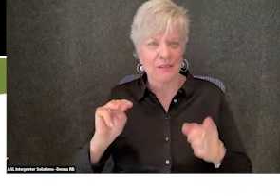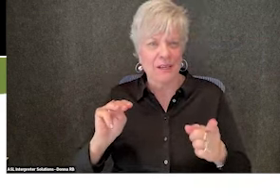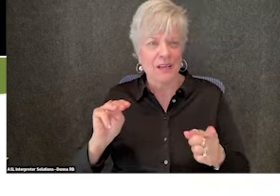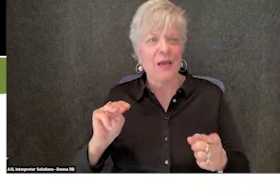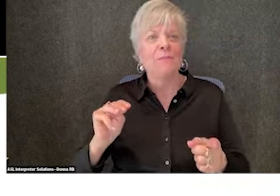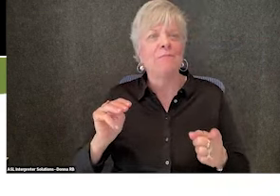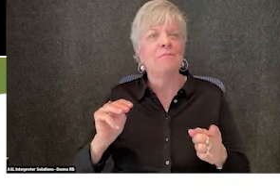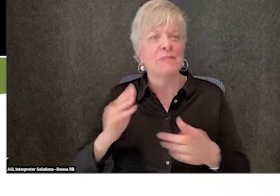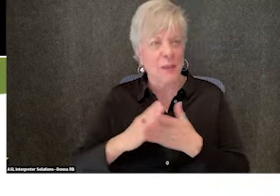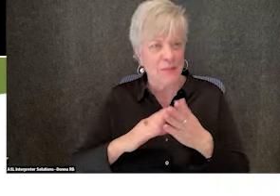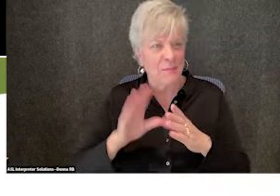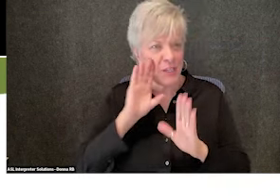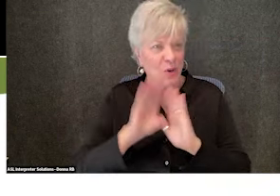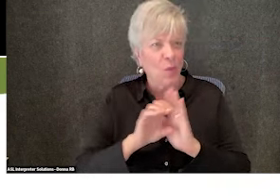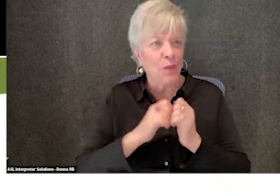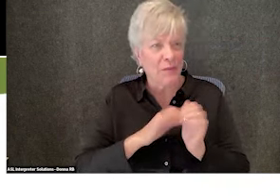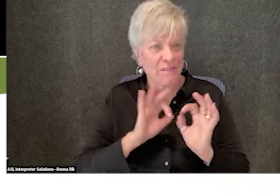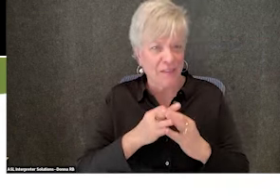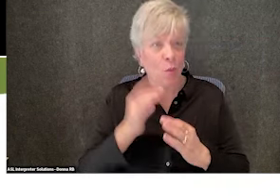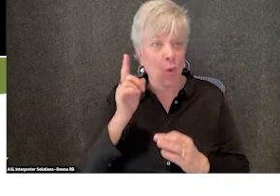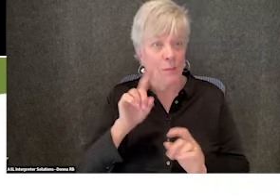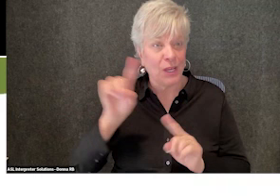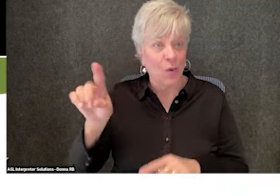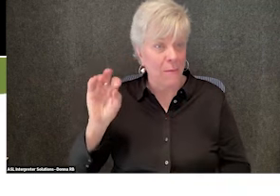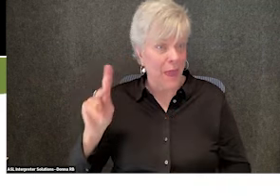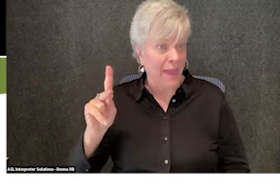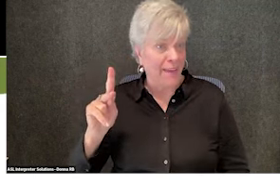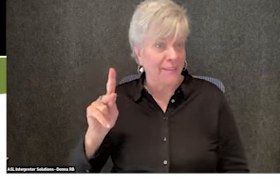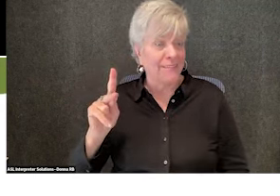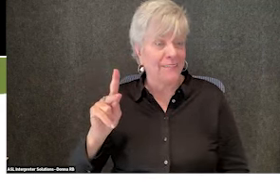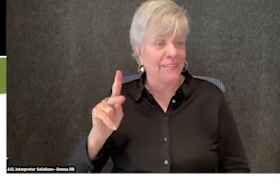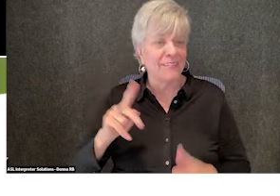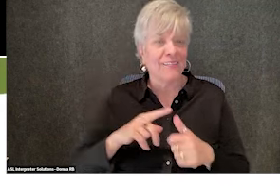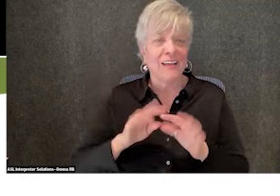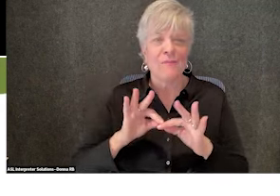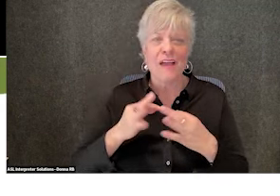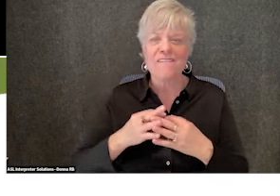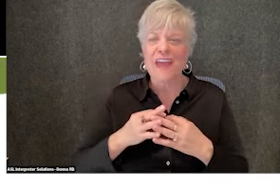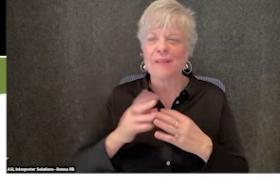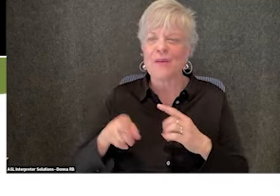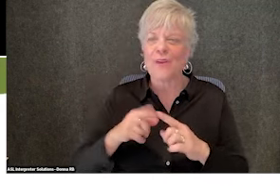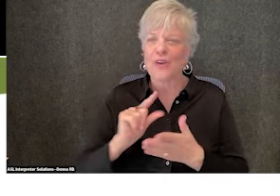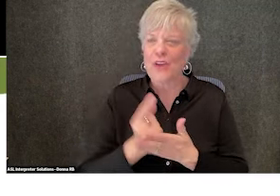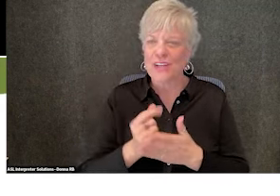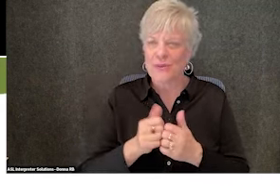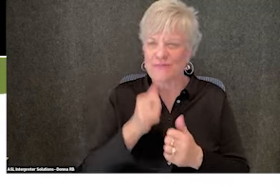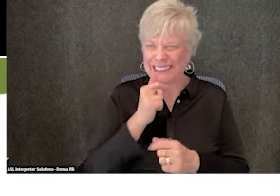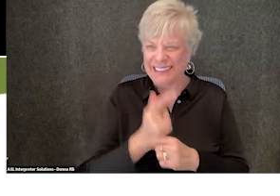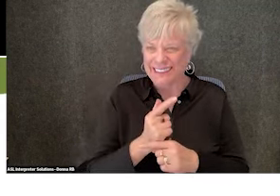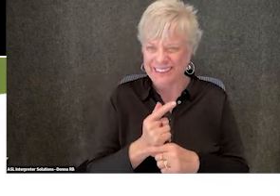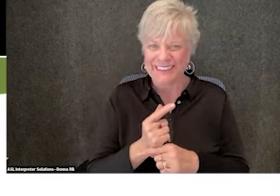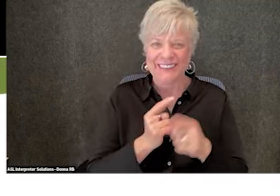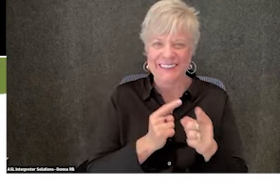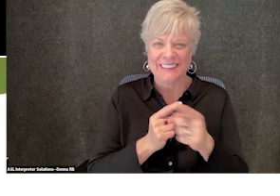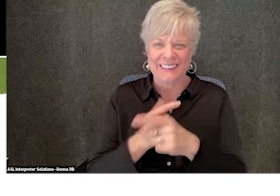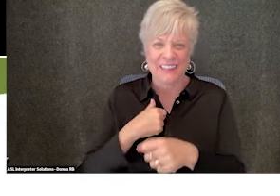la cancha de golf. Y yo también trabajo en un Hy-Vee, no tengo una foto de esto, porque yo trabajo tiempo parcial